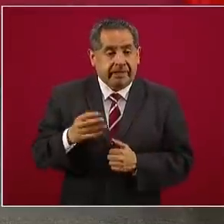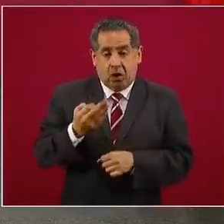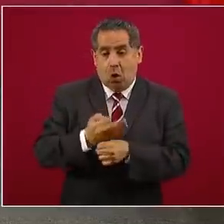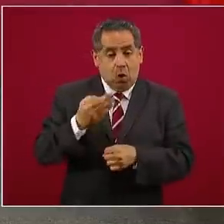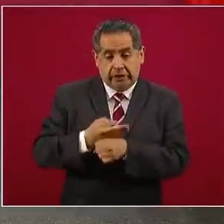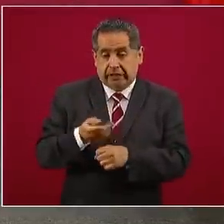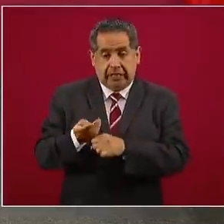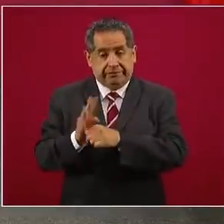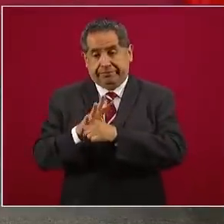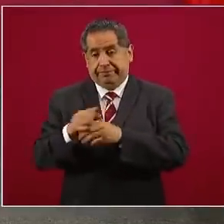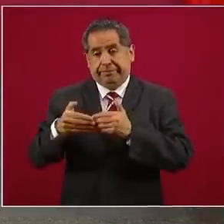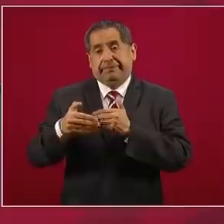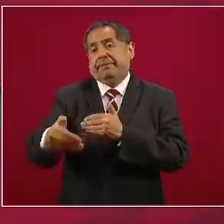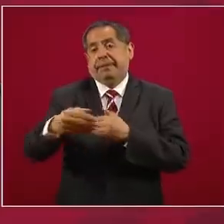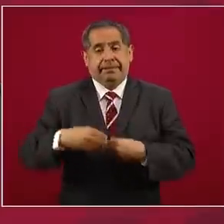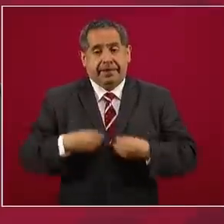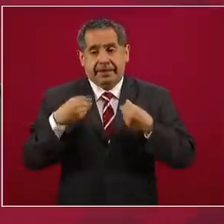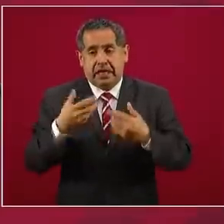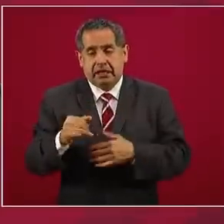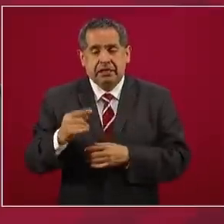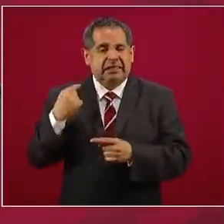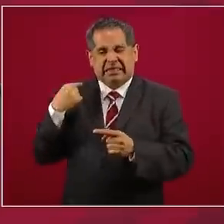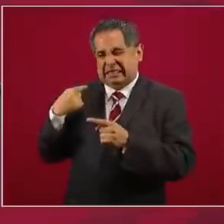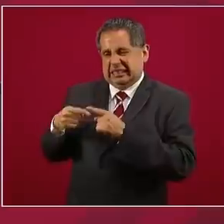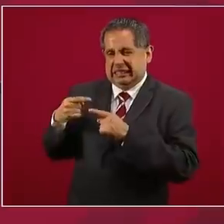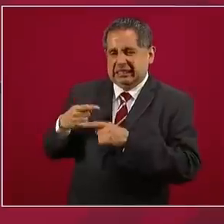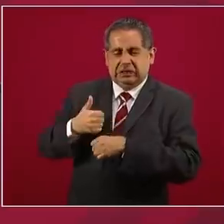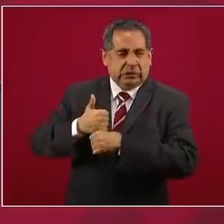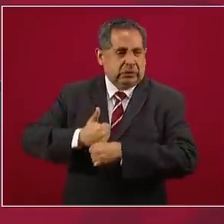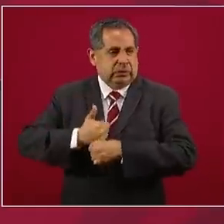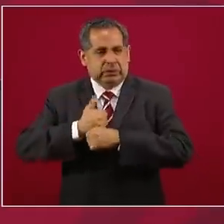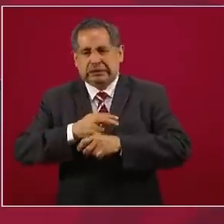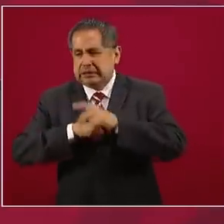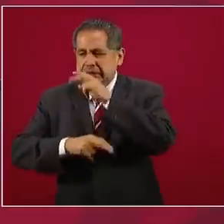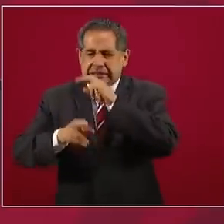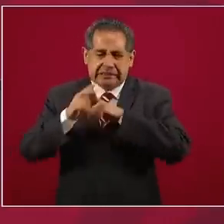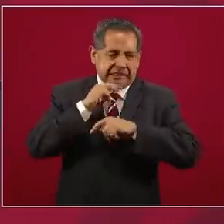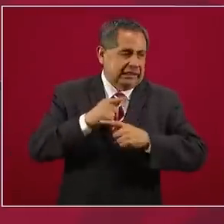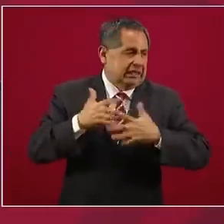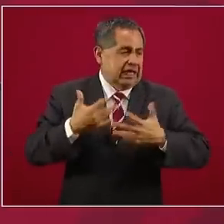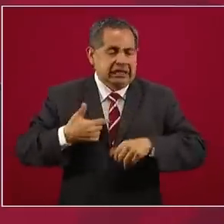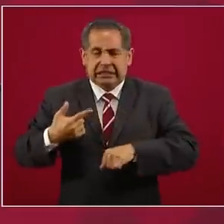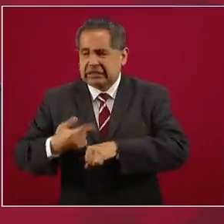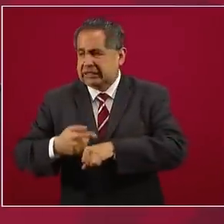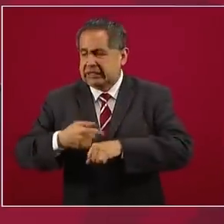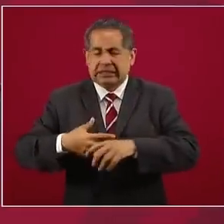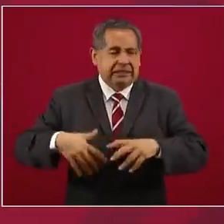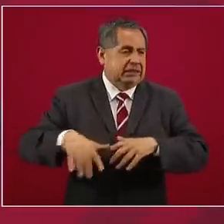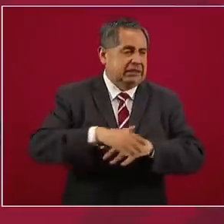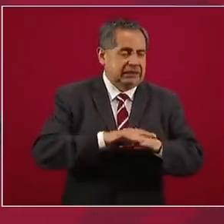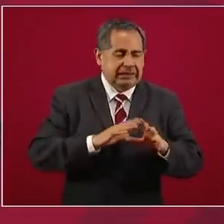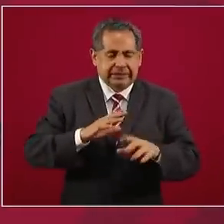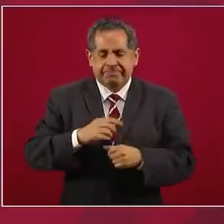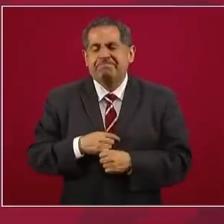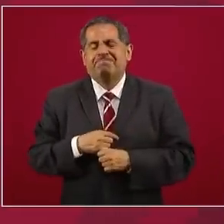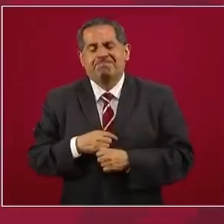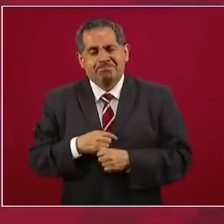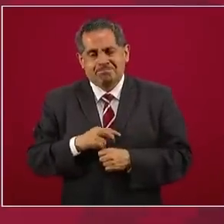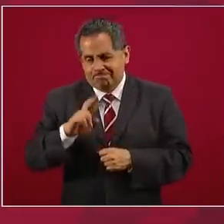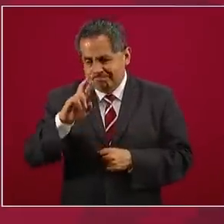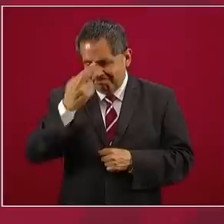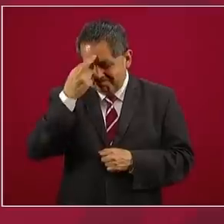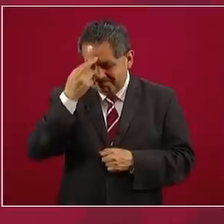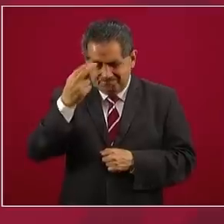etapa de sufrimiento, de padecimiento, recoger